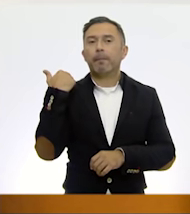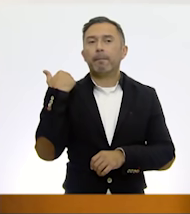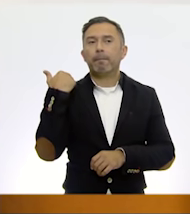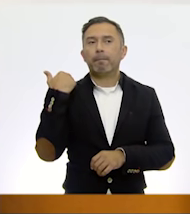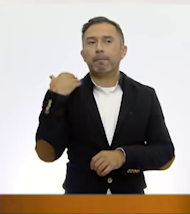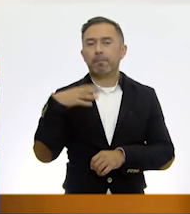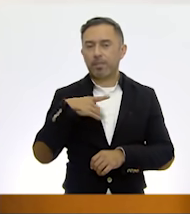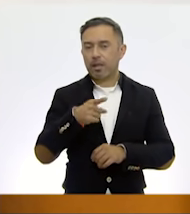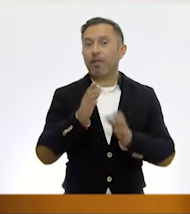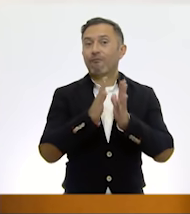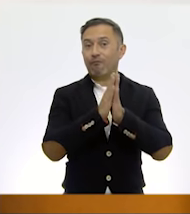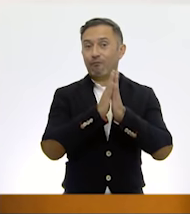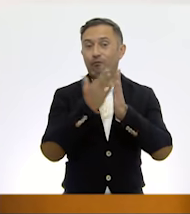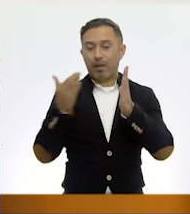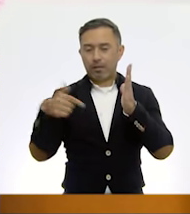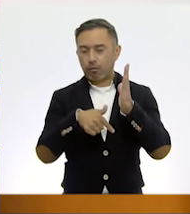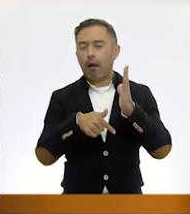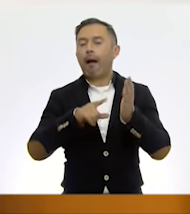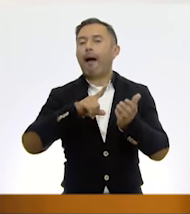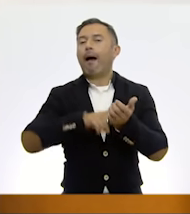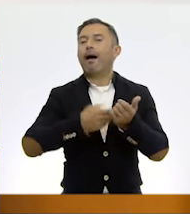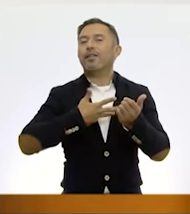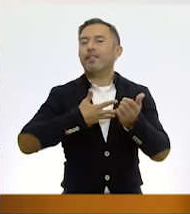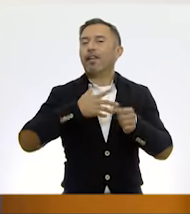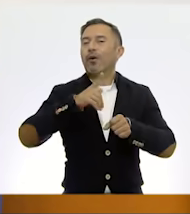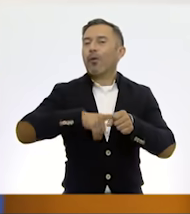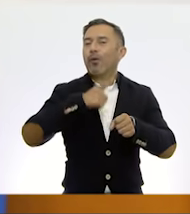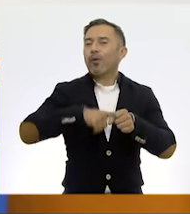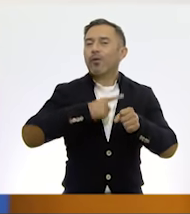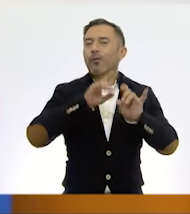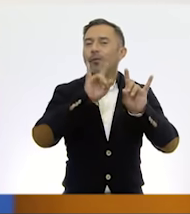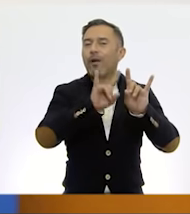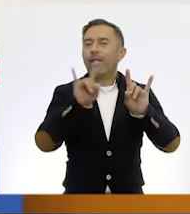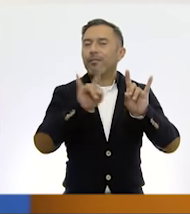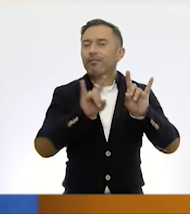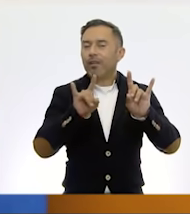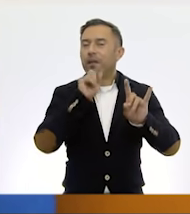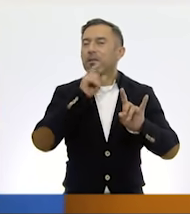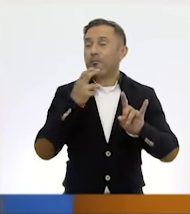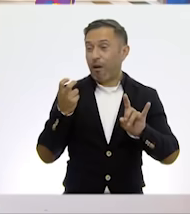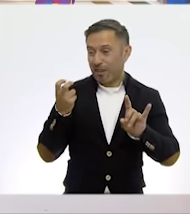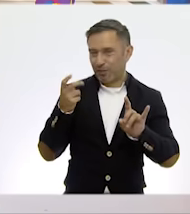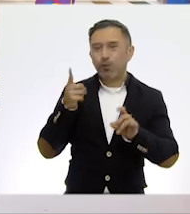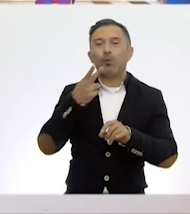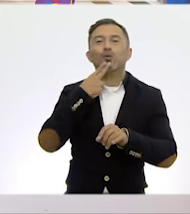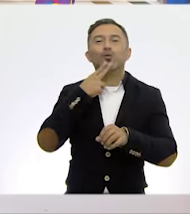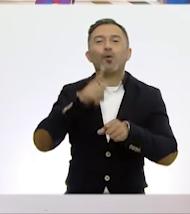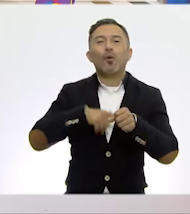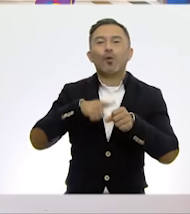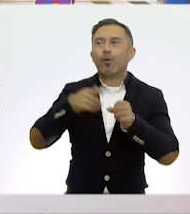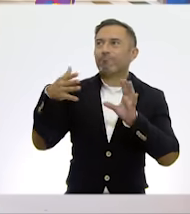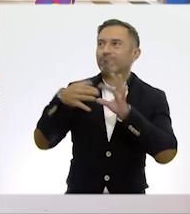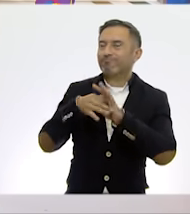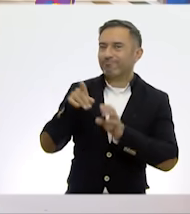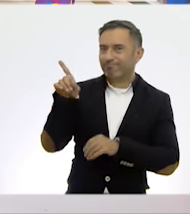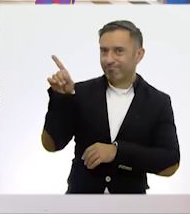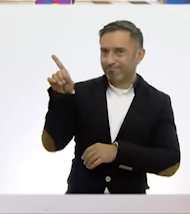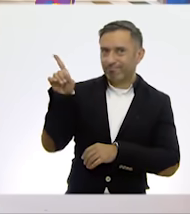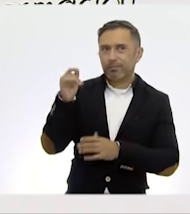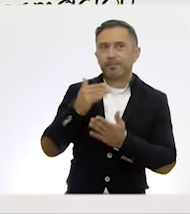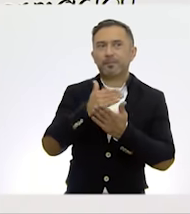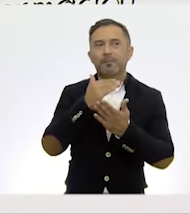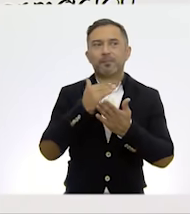folleto traía cuadros de colores. También va en esta parte del uso importante de colores. Vamos con el siguiente.